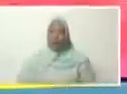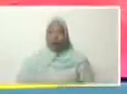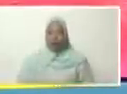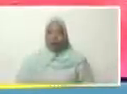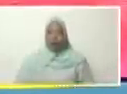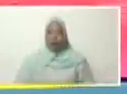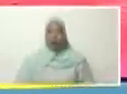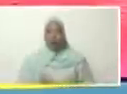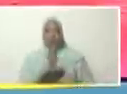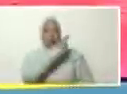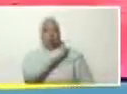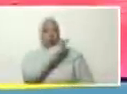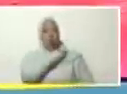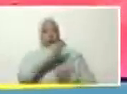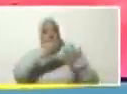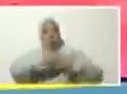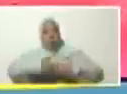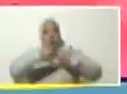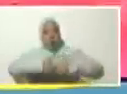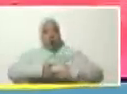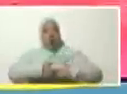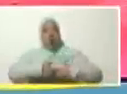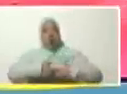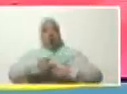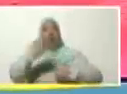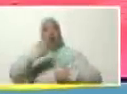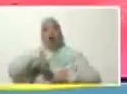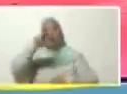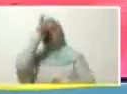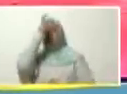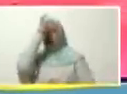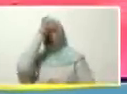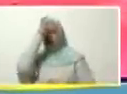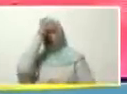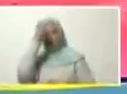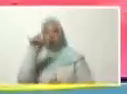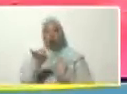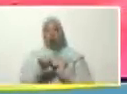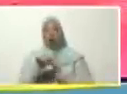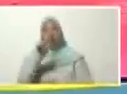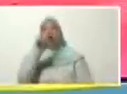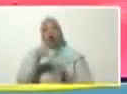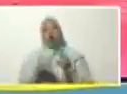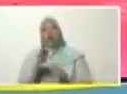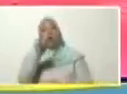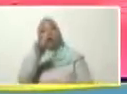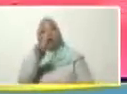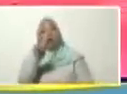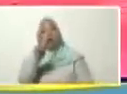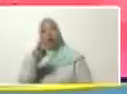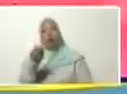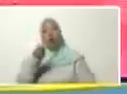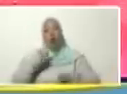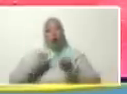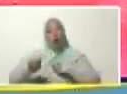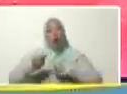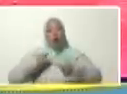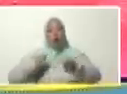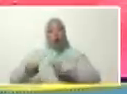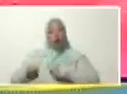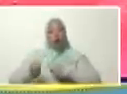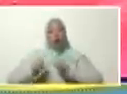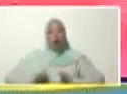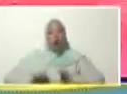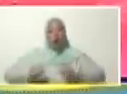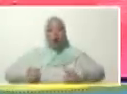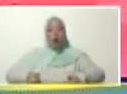gerente general de la refinería del Palito, quien en el año 2002 fue el coordinador de